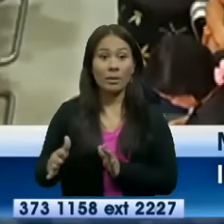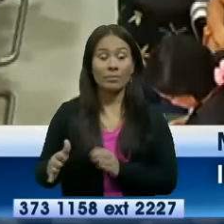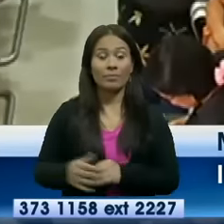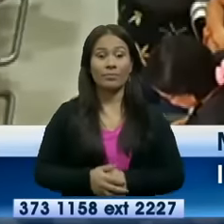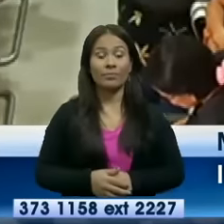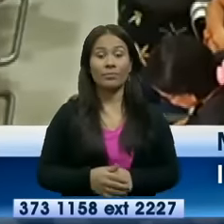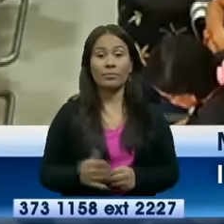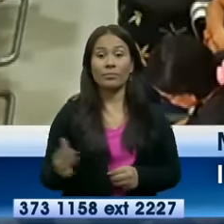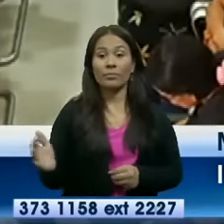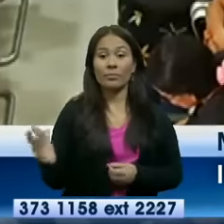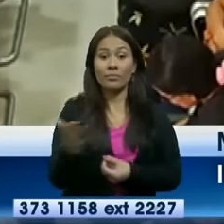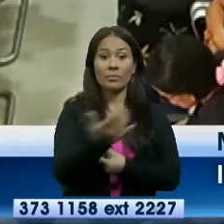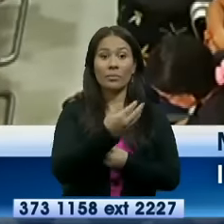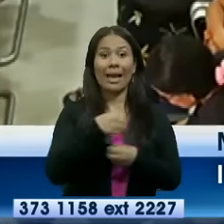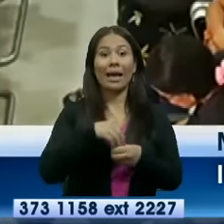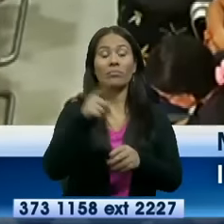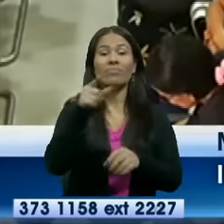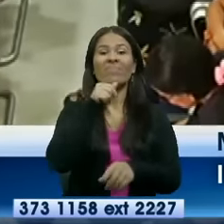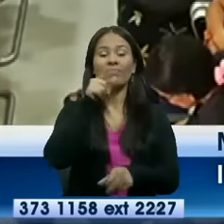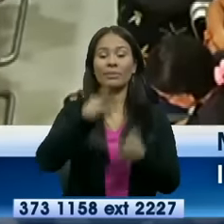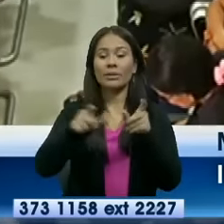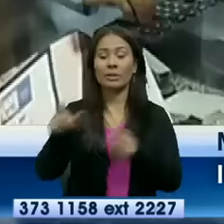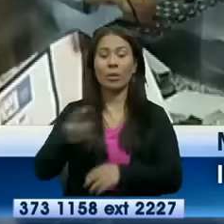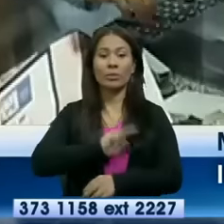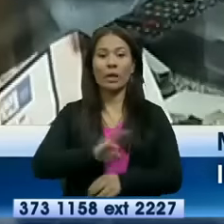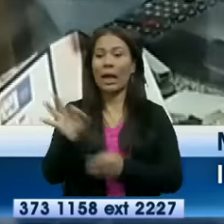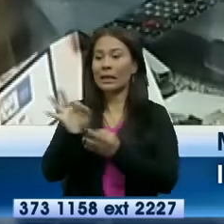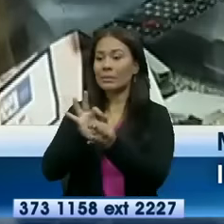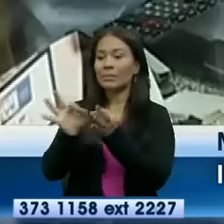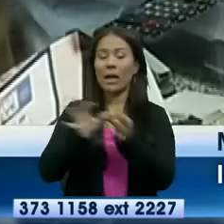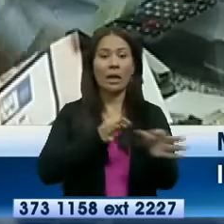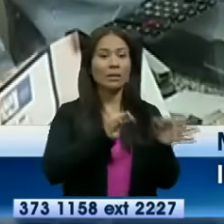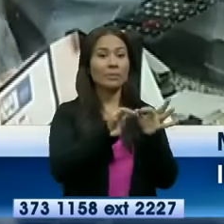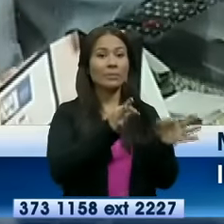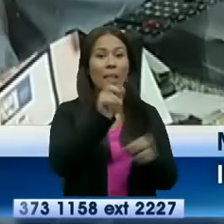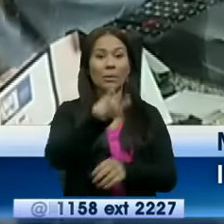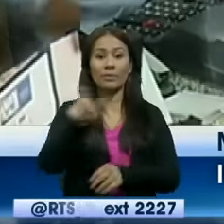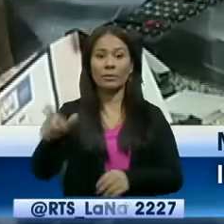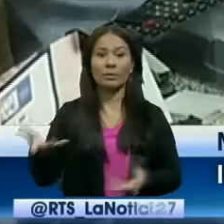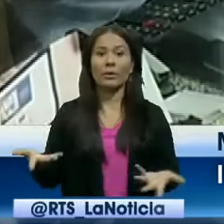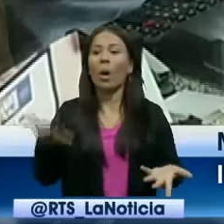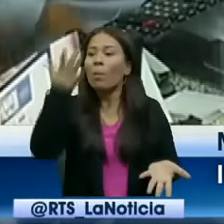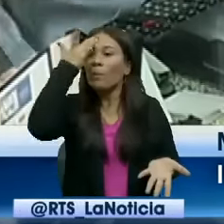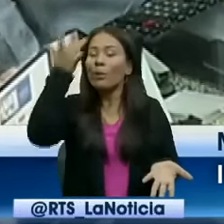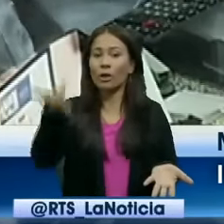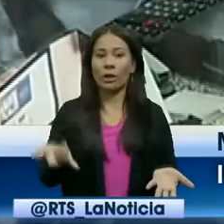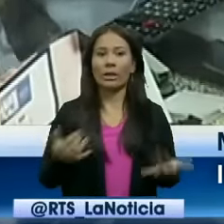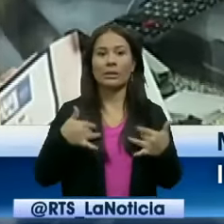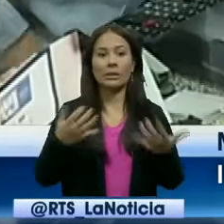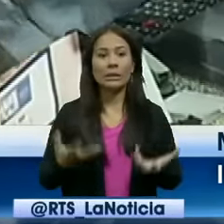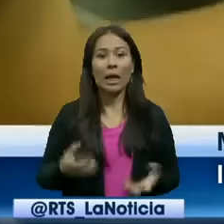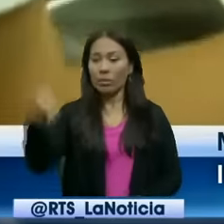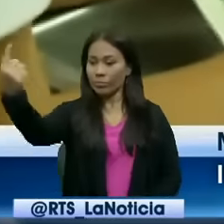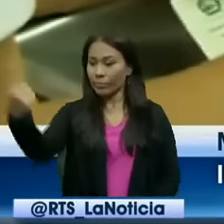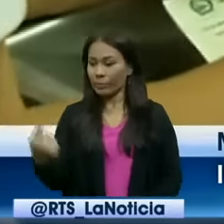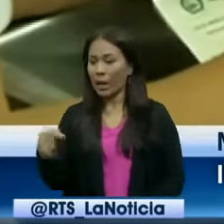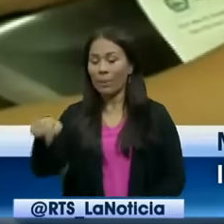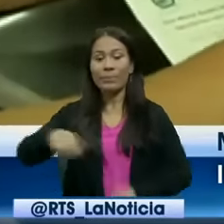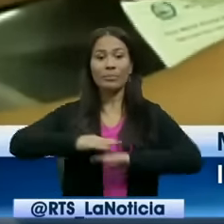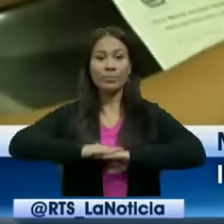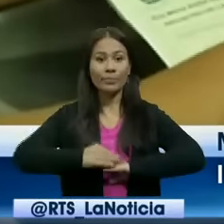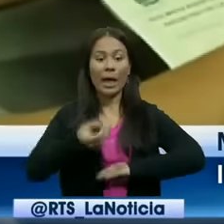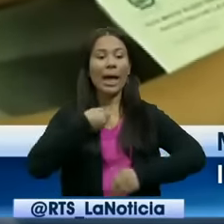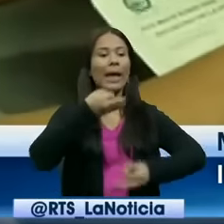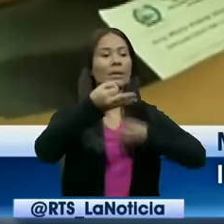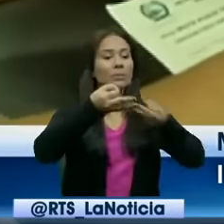se mantenga personal municipal para explicar a los contribuyentes el porqué del nuevo valor a pagar por impuestos